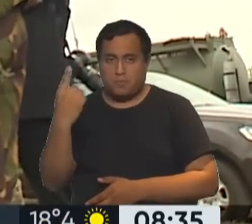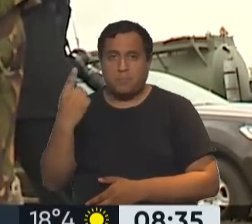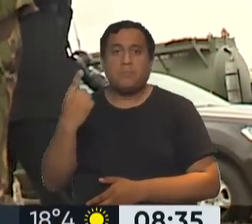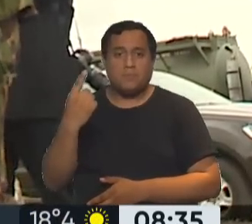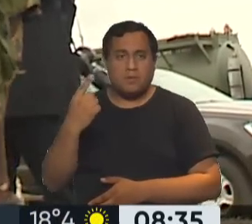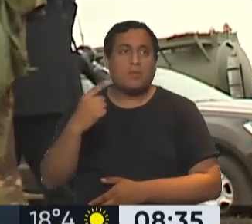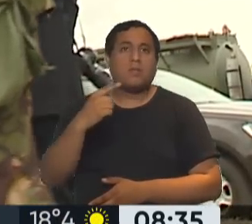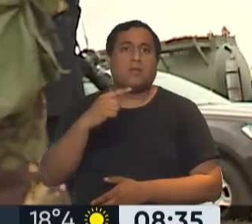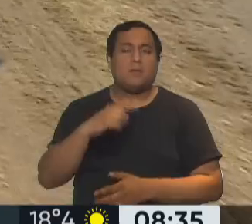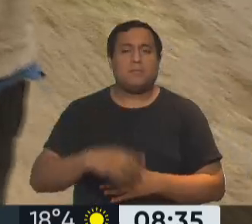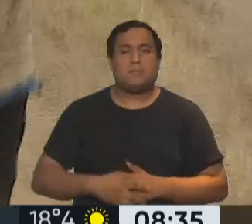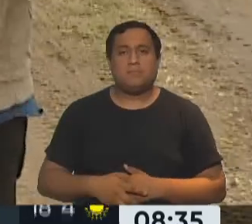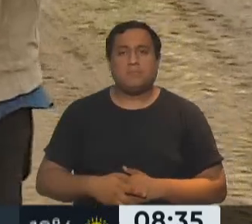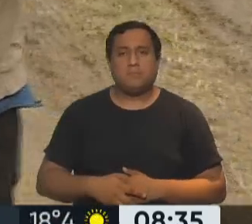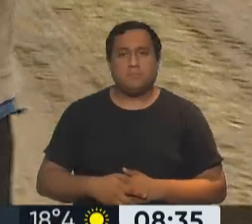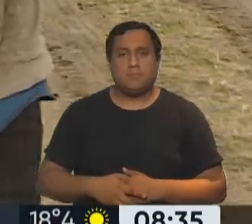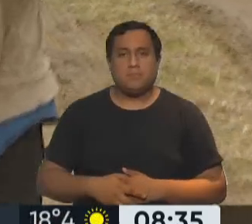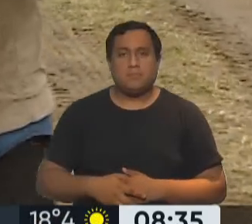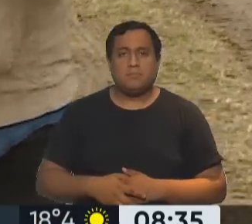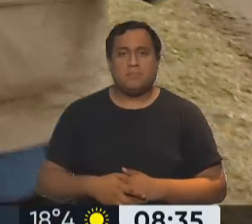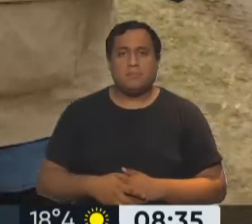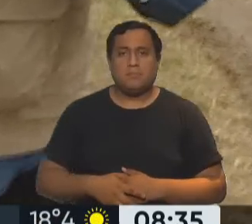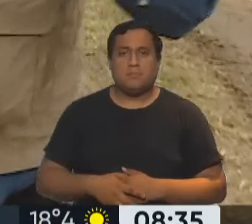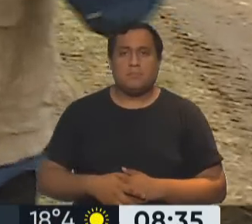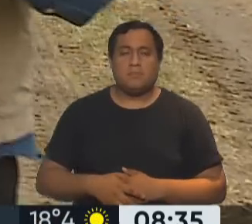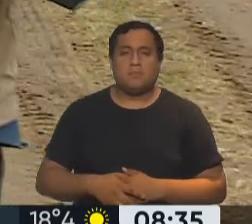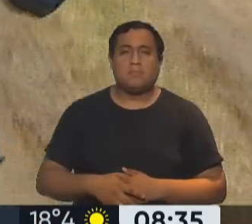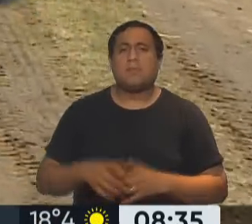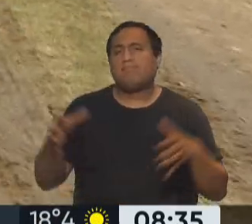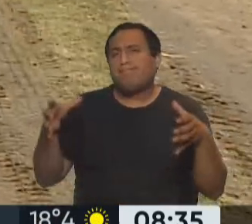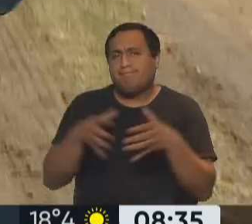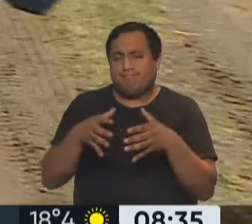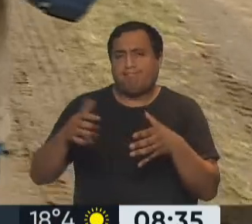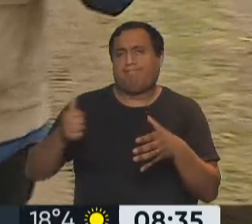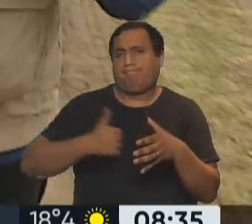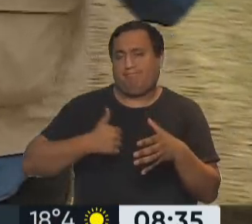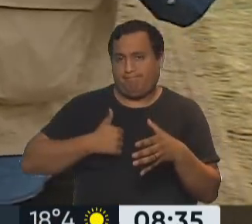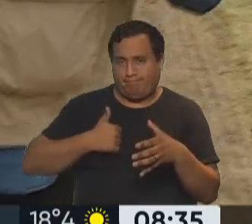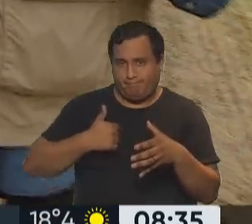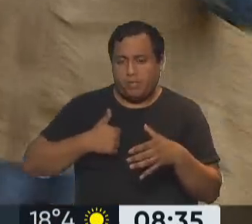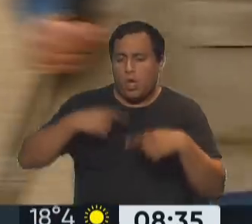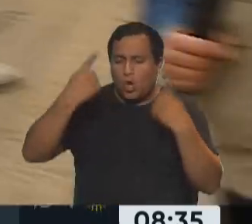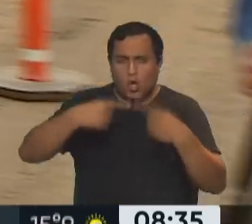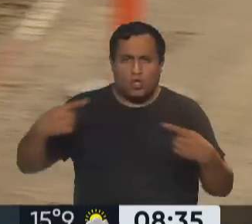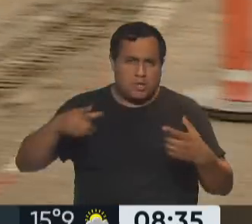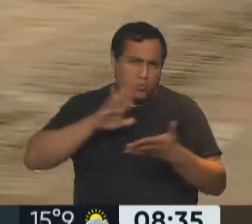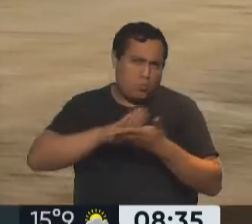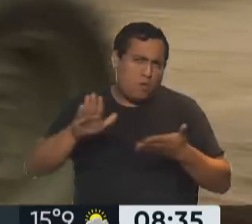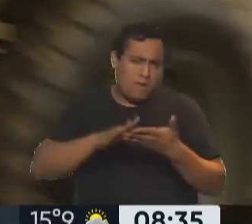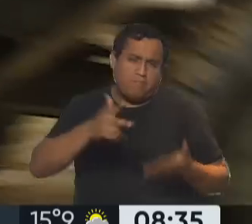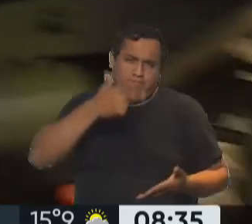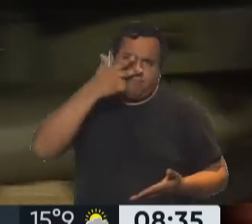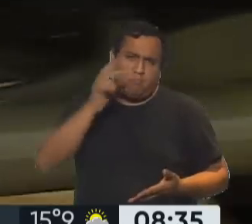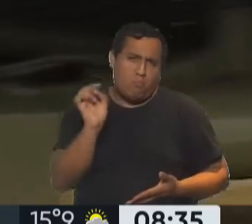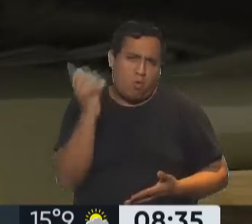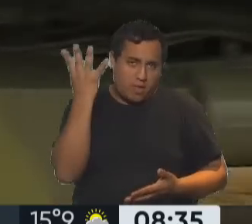de química, B de biológica, N de nuclear. Son efectivos con elementos de última tecnología